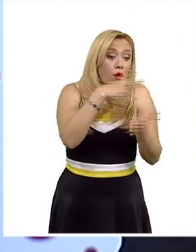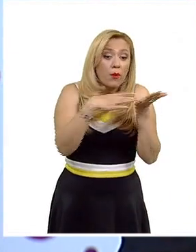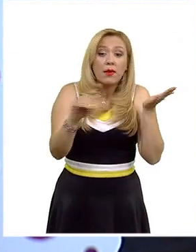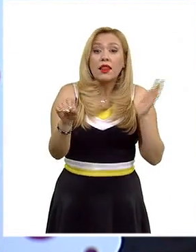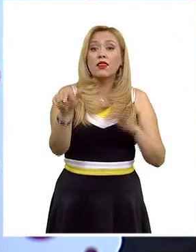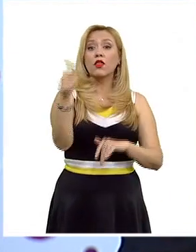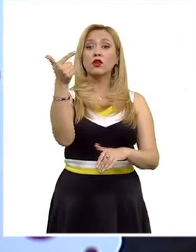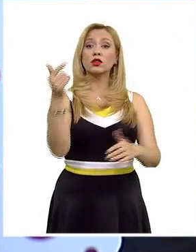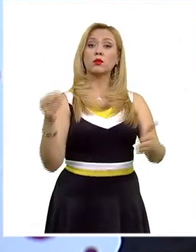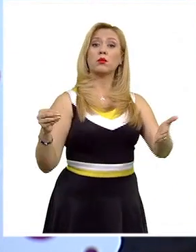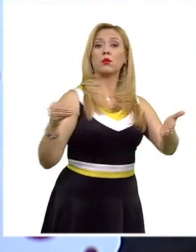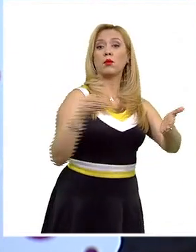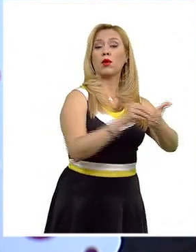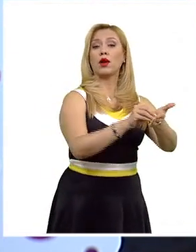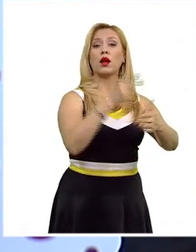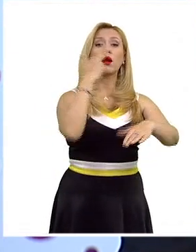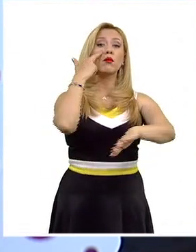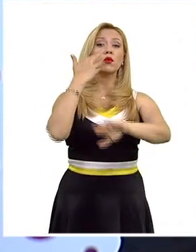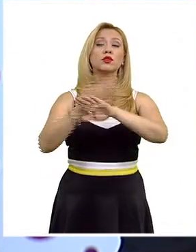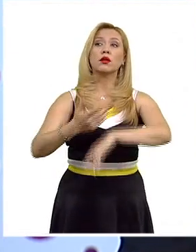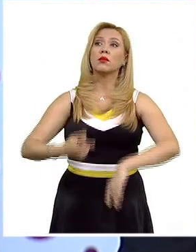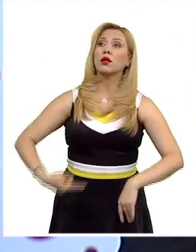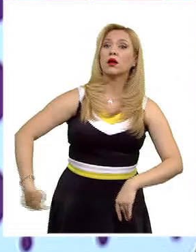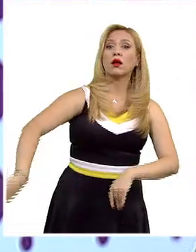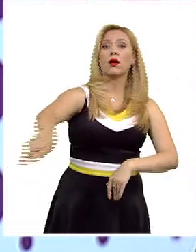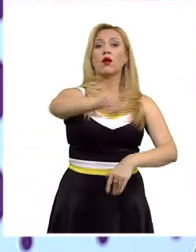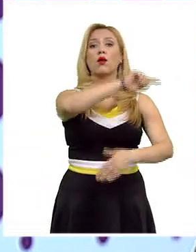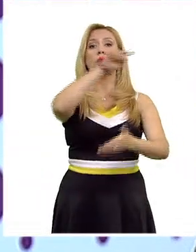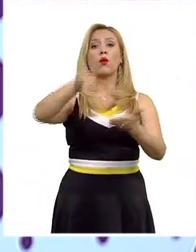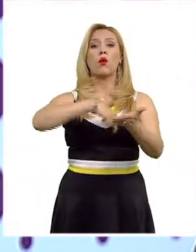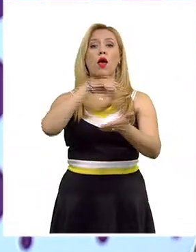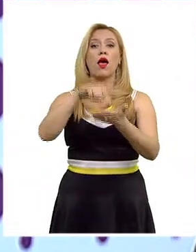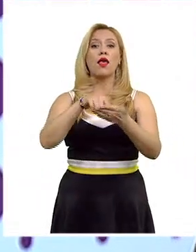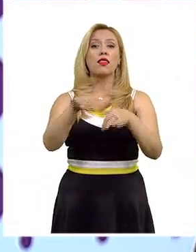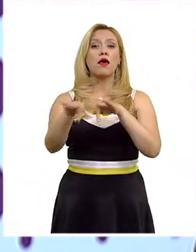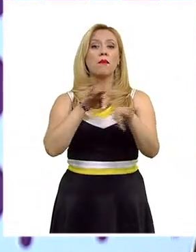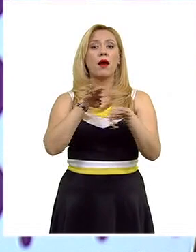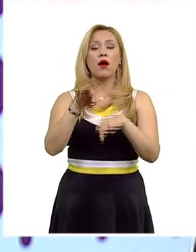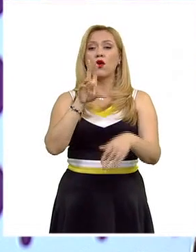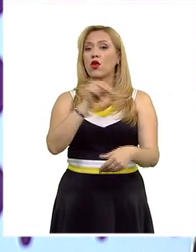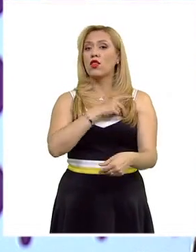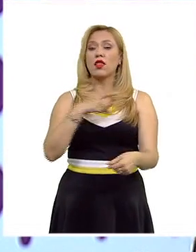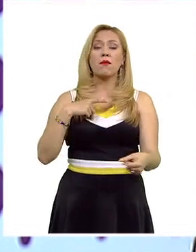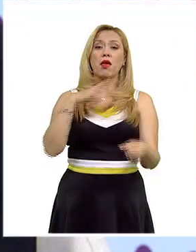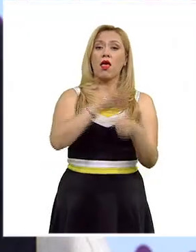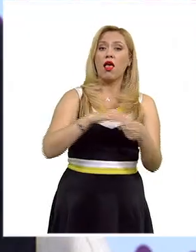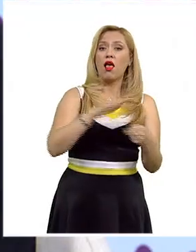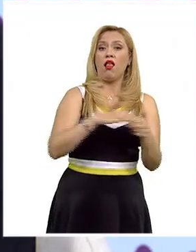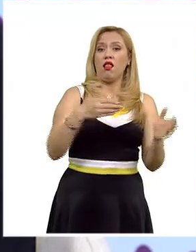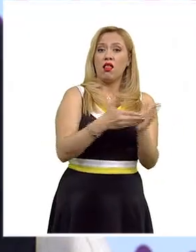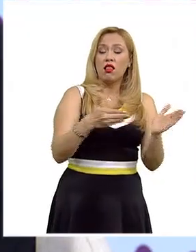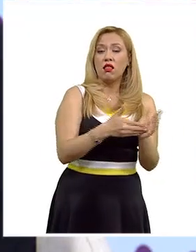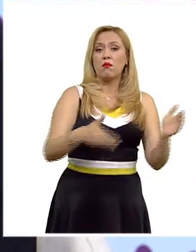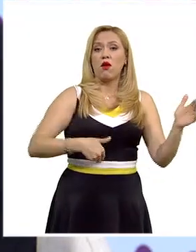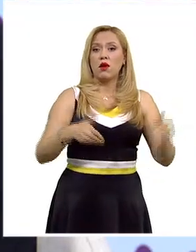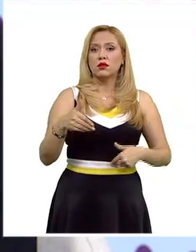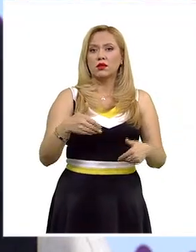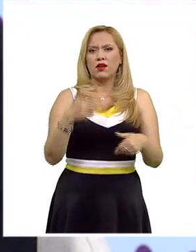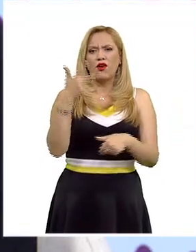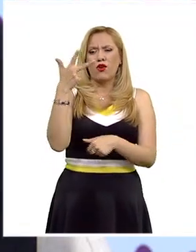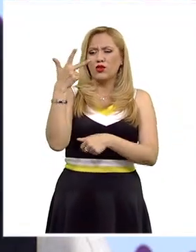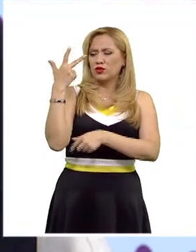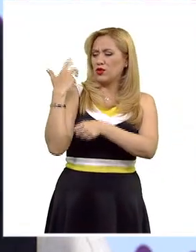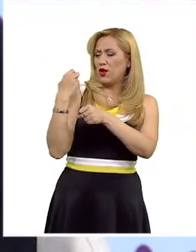incluir la responsabilidad que tienen los centros de trabajo en el tema de acoso y hostigamiento sexual. 2012, o sea, estamos hablando de que hace 8 años